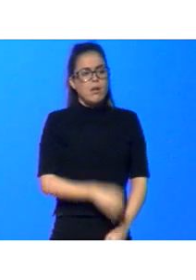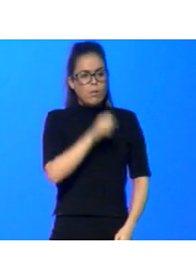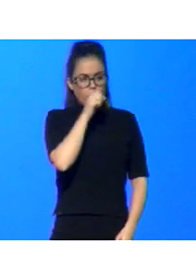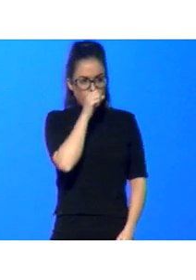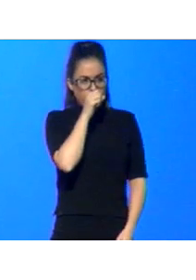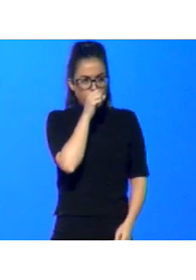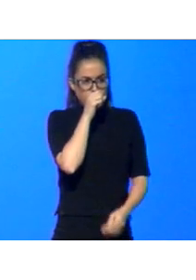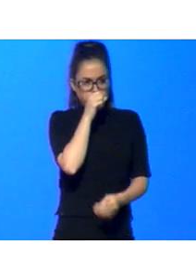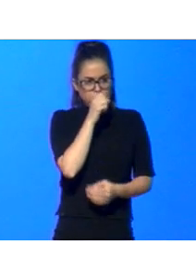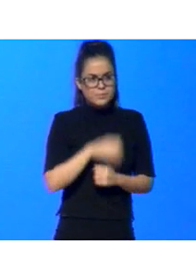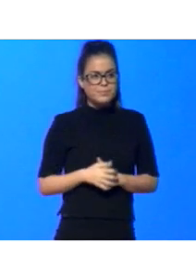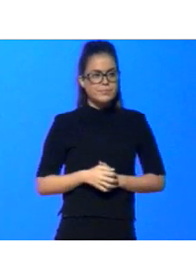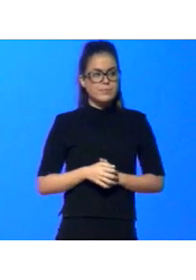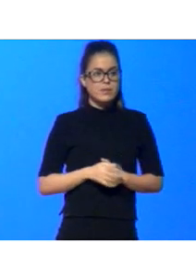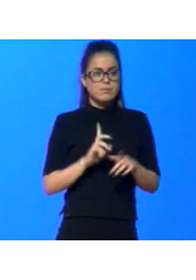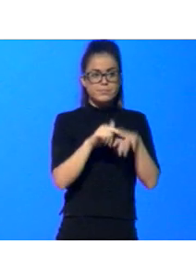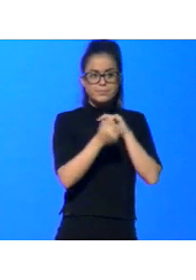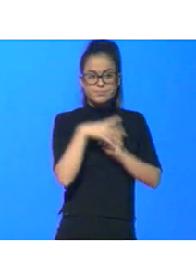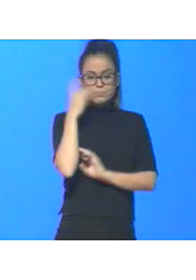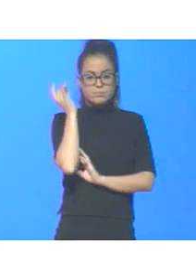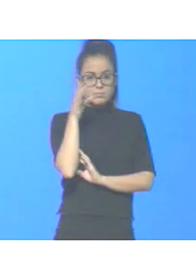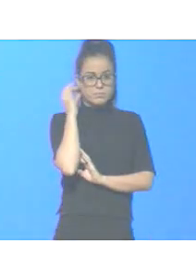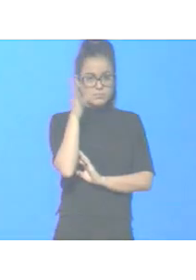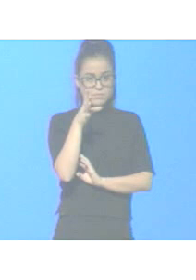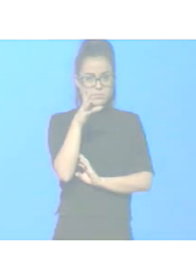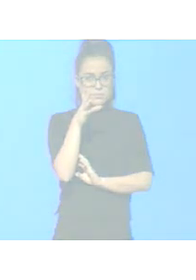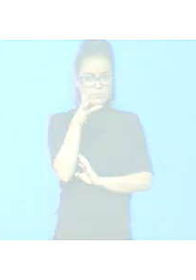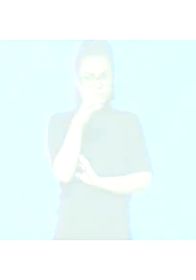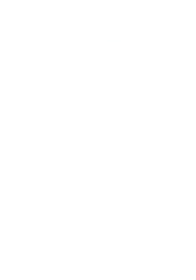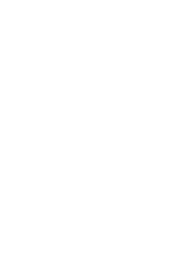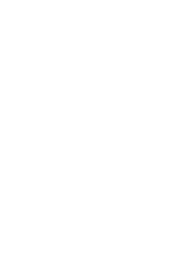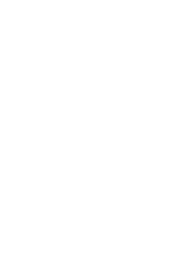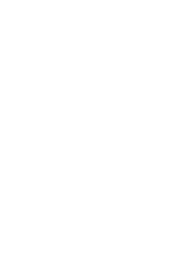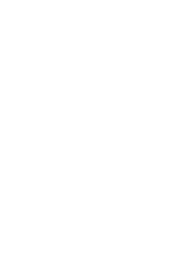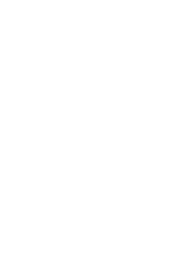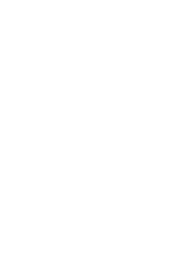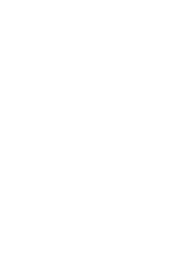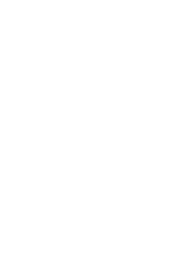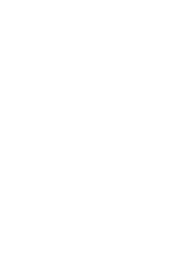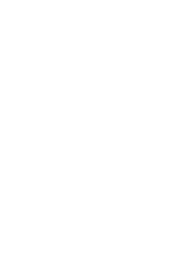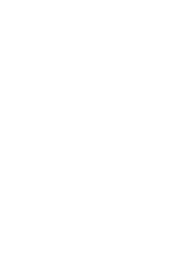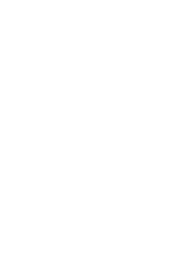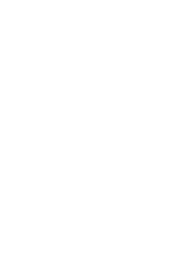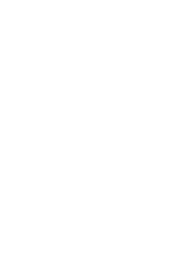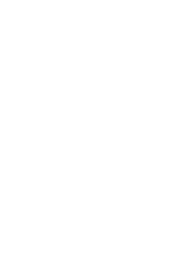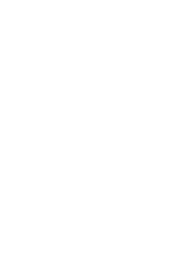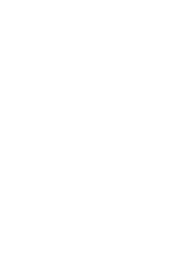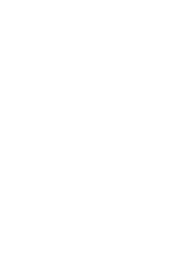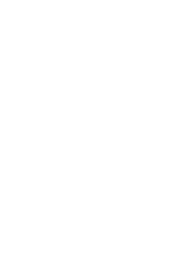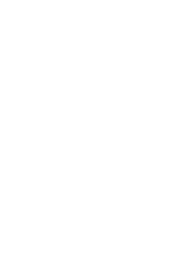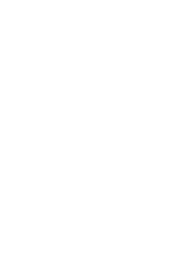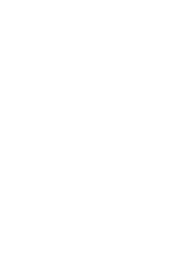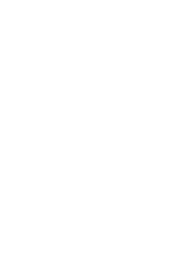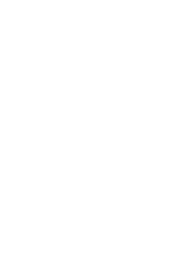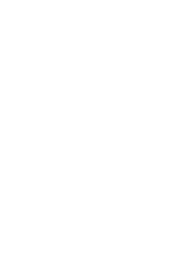y luego la convención es lógicamente y por todo lo dicho una herramienta para la para la inclusión